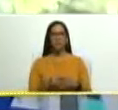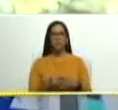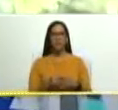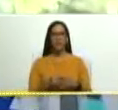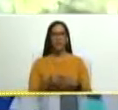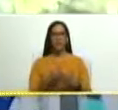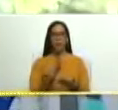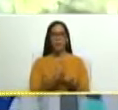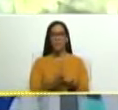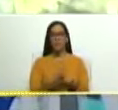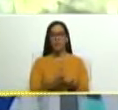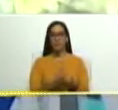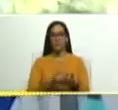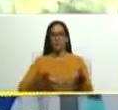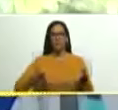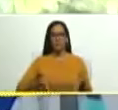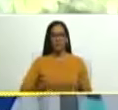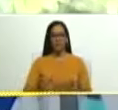monaguense, nacido en Maturín,